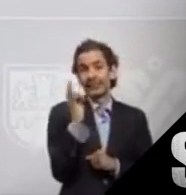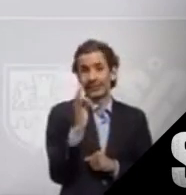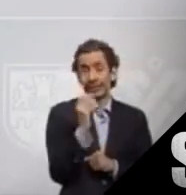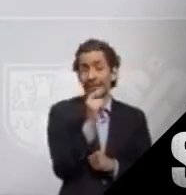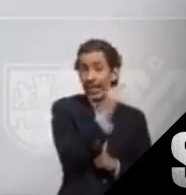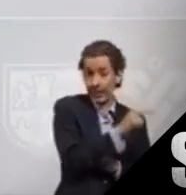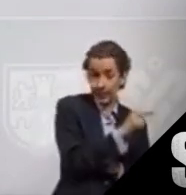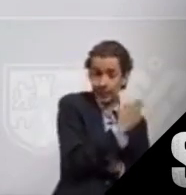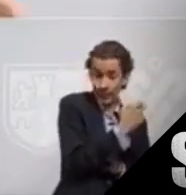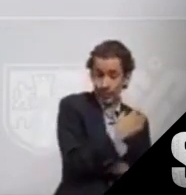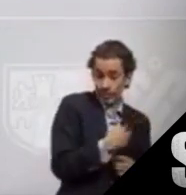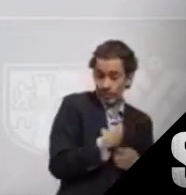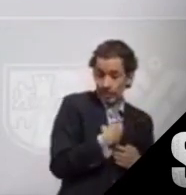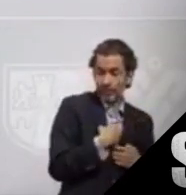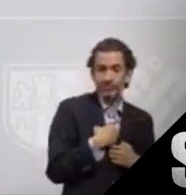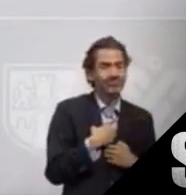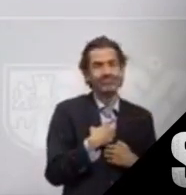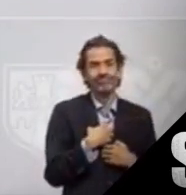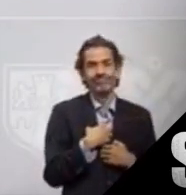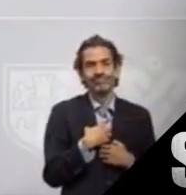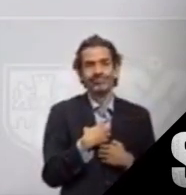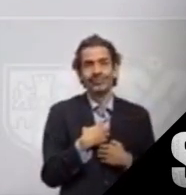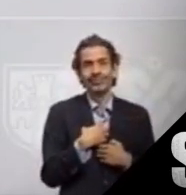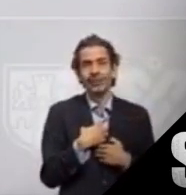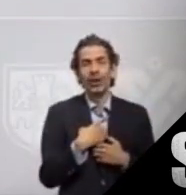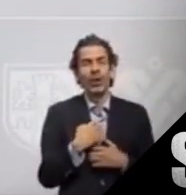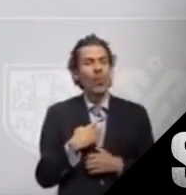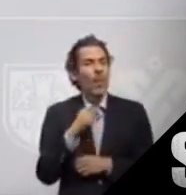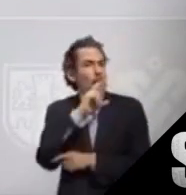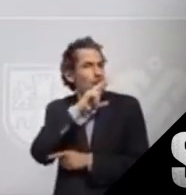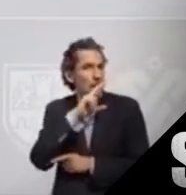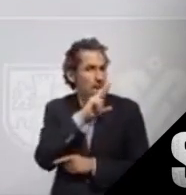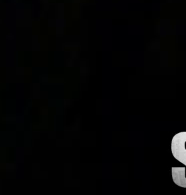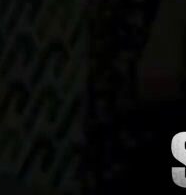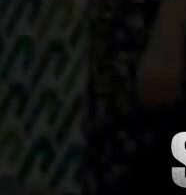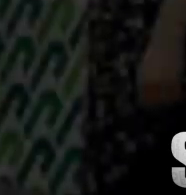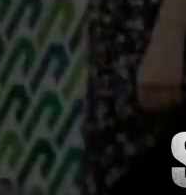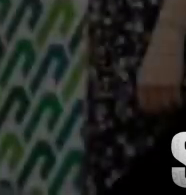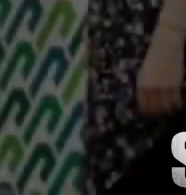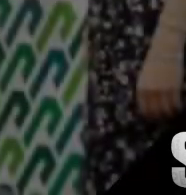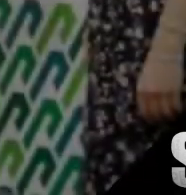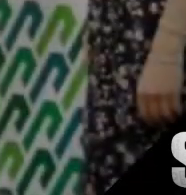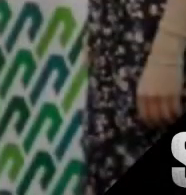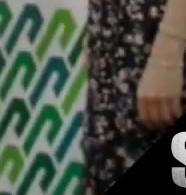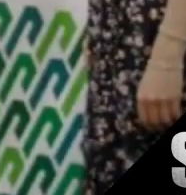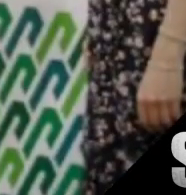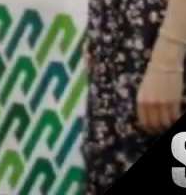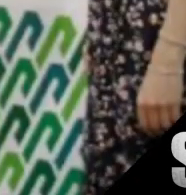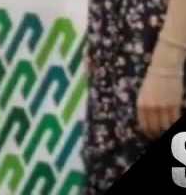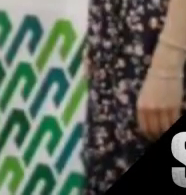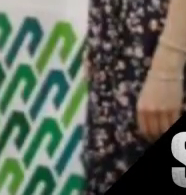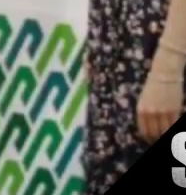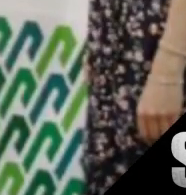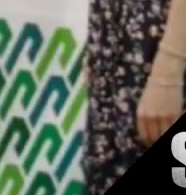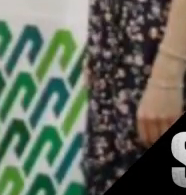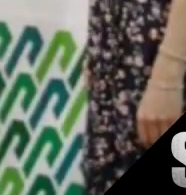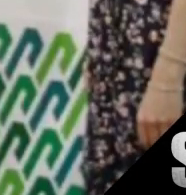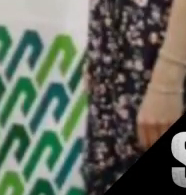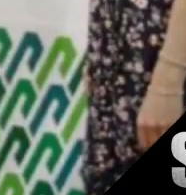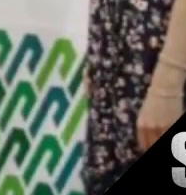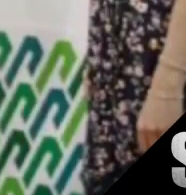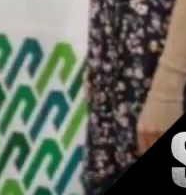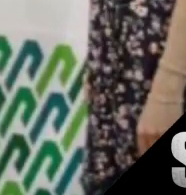revés. Queremos reivindicar al mejor presidente que ha tenido México, que es Benito Juárez. La mandataria capitalina aseveró que el